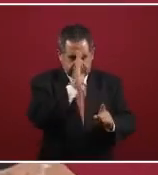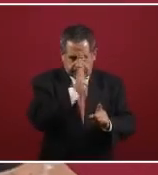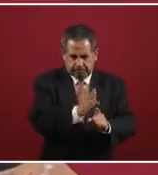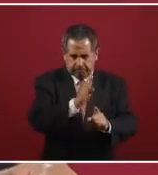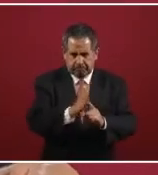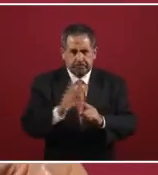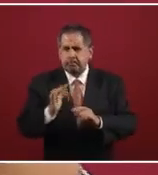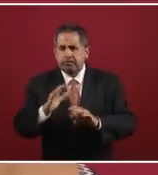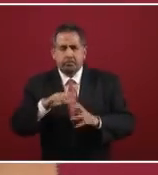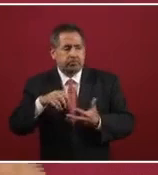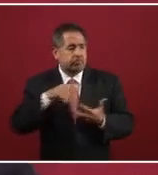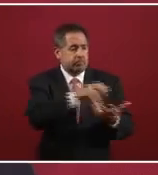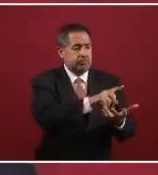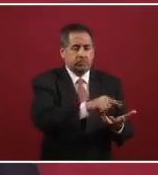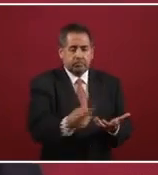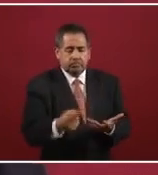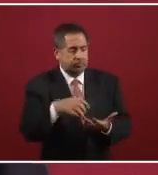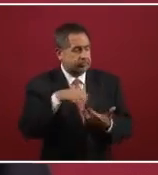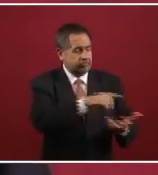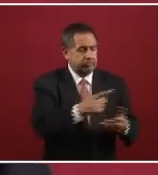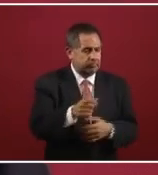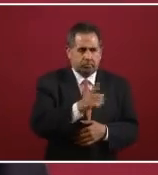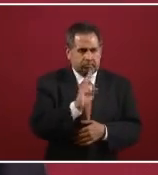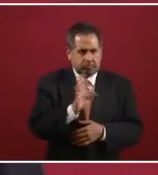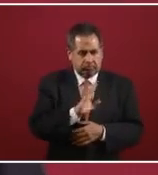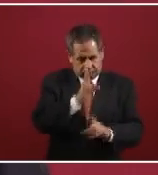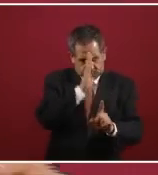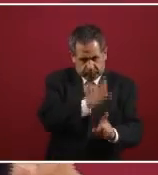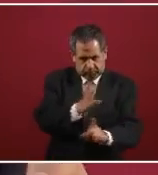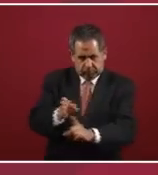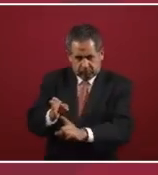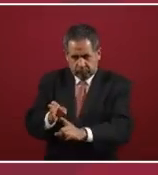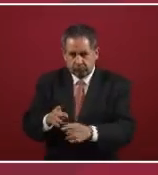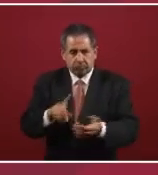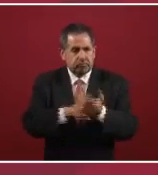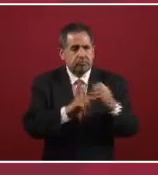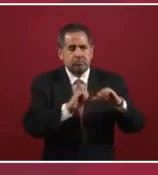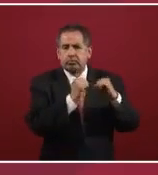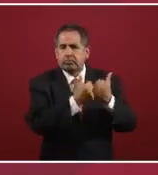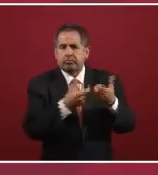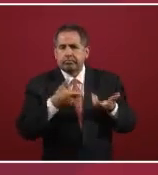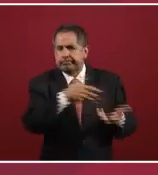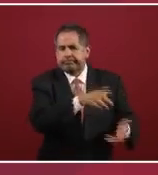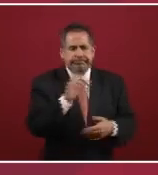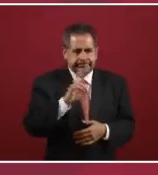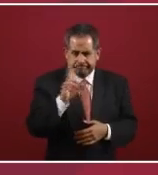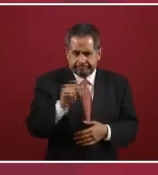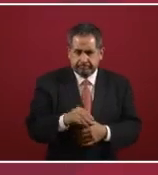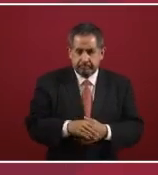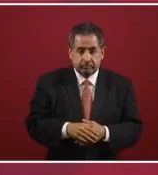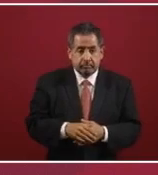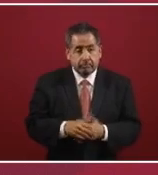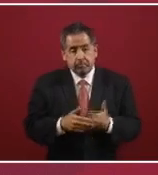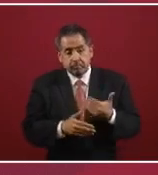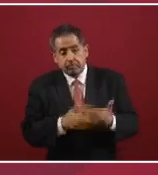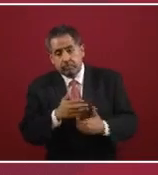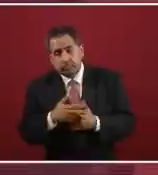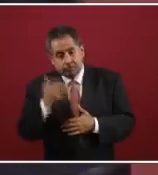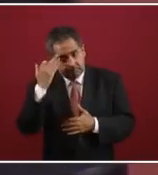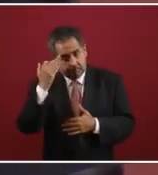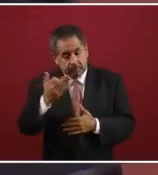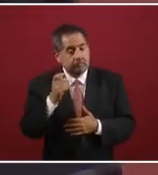directa a los productores no a las organizaciones que fue pasando el